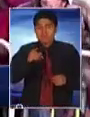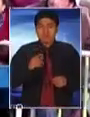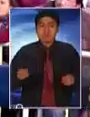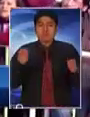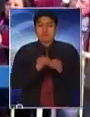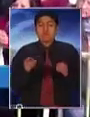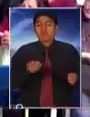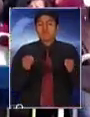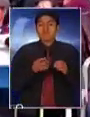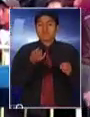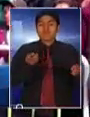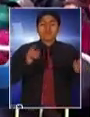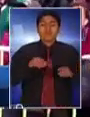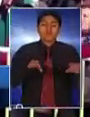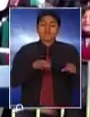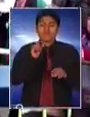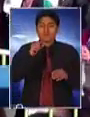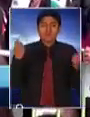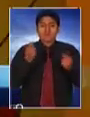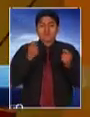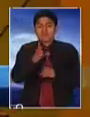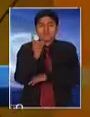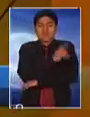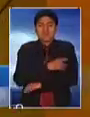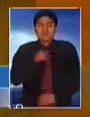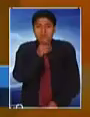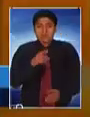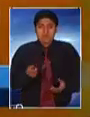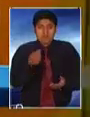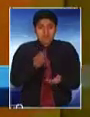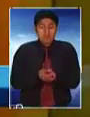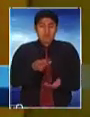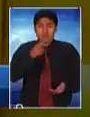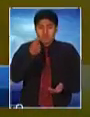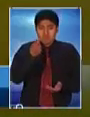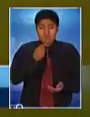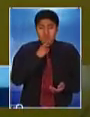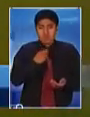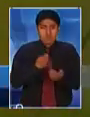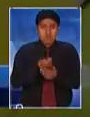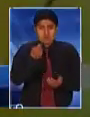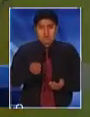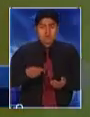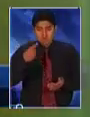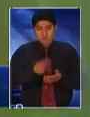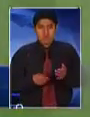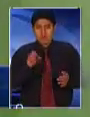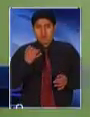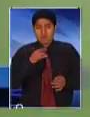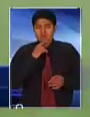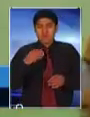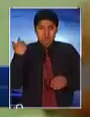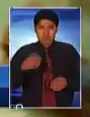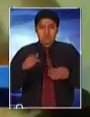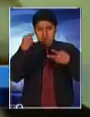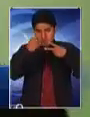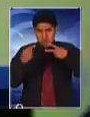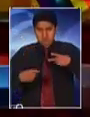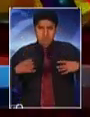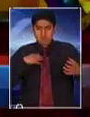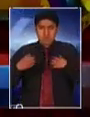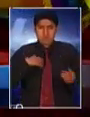maestros. Más aún cuando hace poco se celebró su día. El incremento de los salarios y el pago de la deuda social fueron